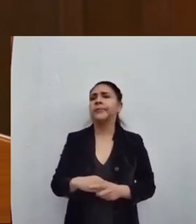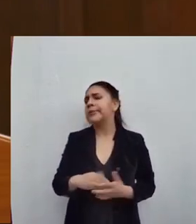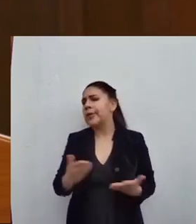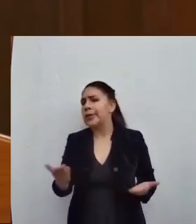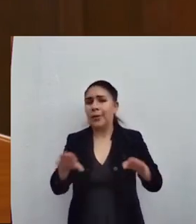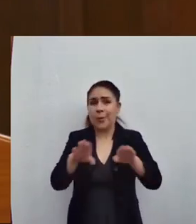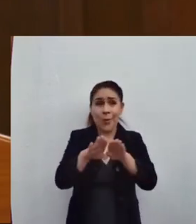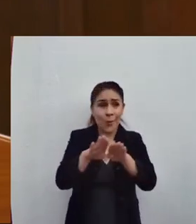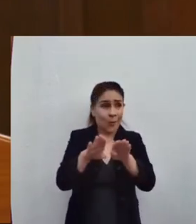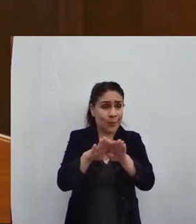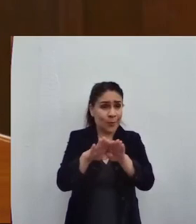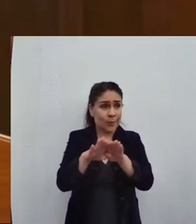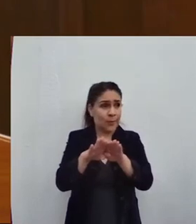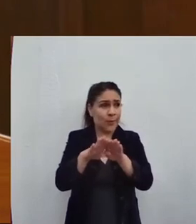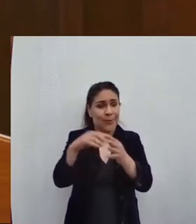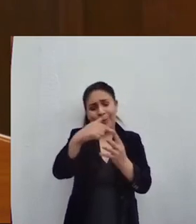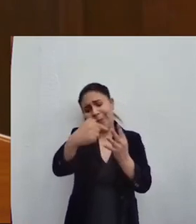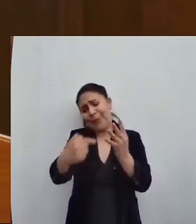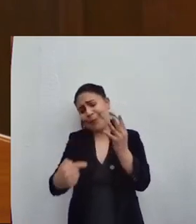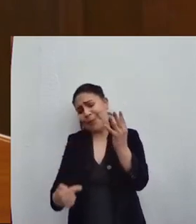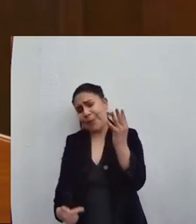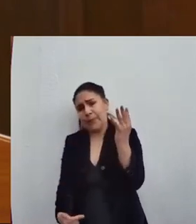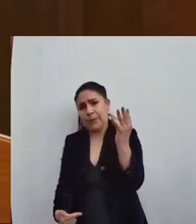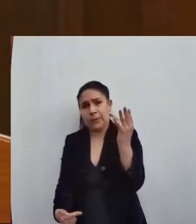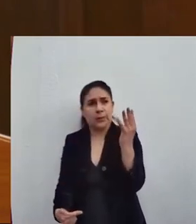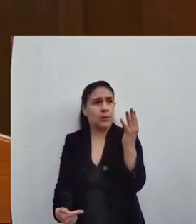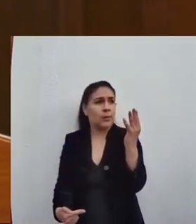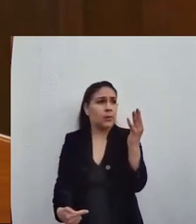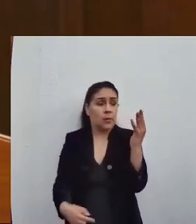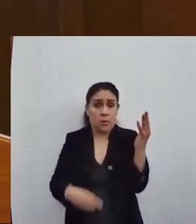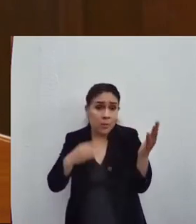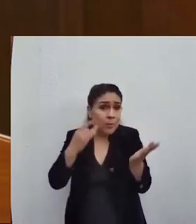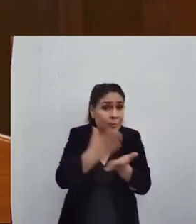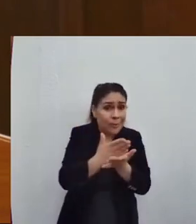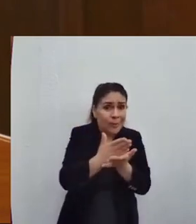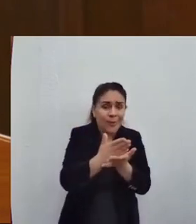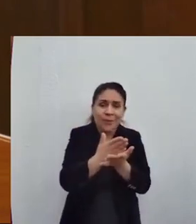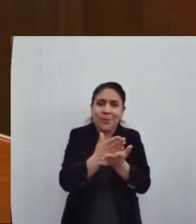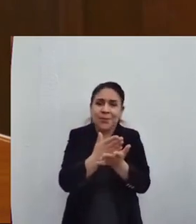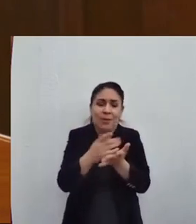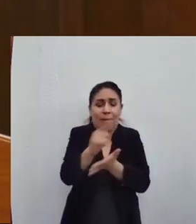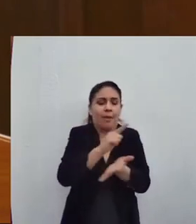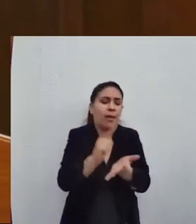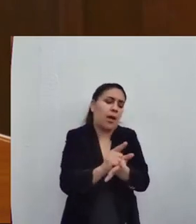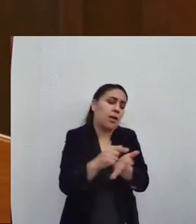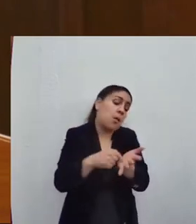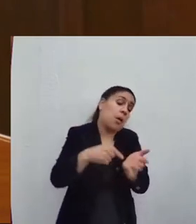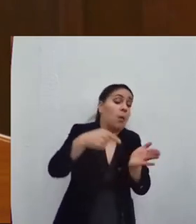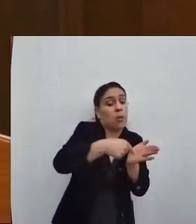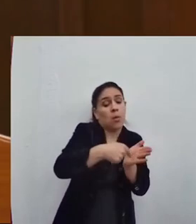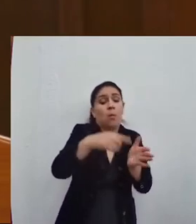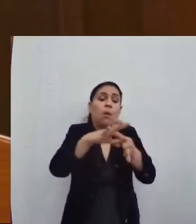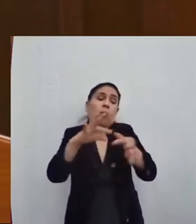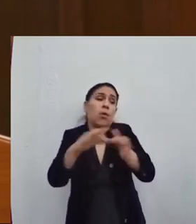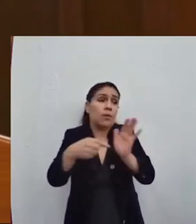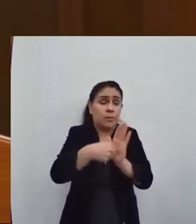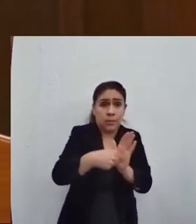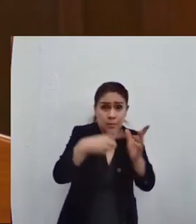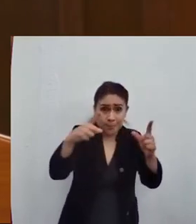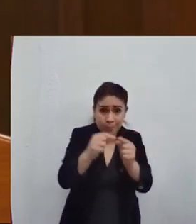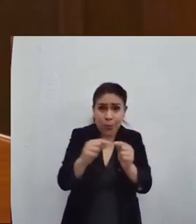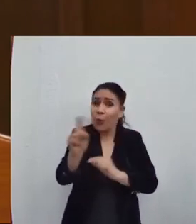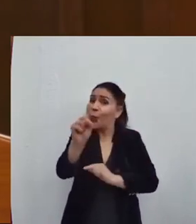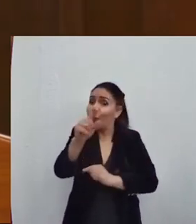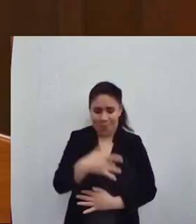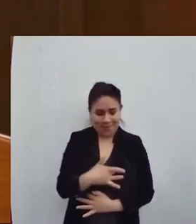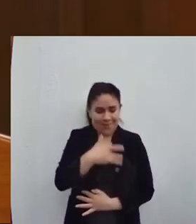herramientas del procedimiento parlamentario y legislativo, sino con profunda convicción de que el ejercicio de los derechos requiere